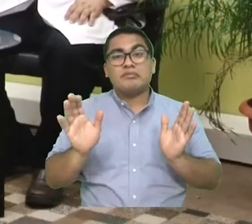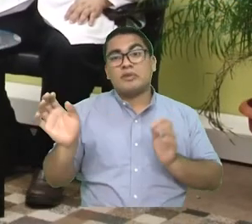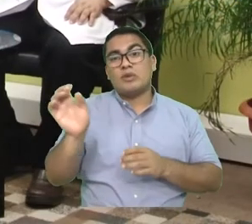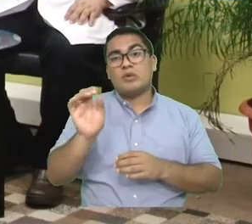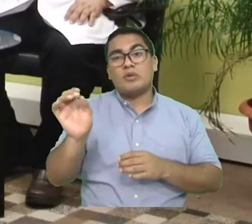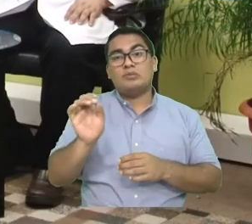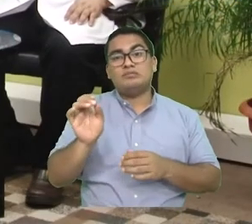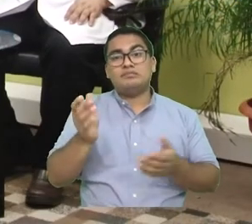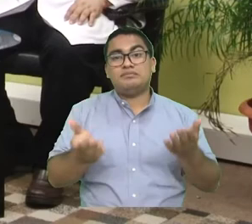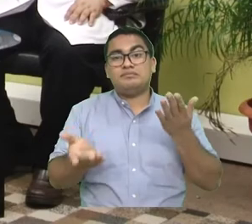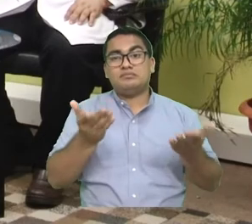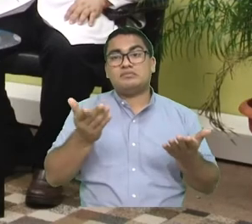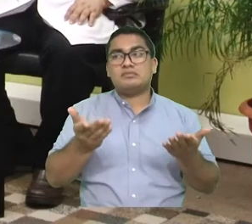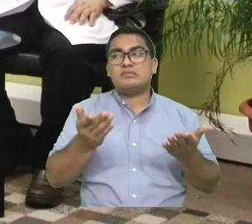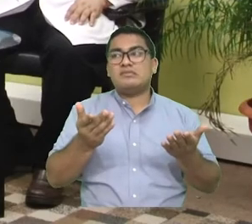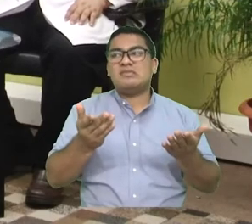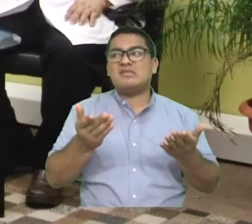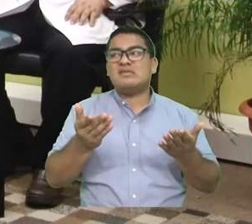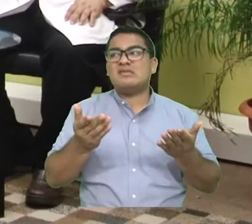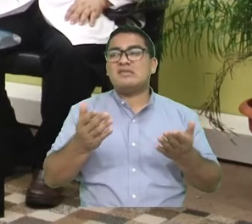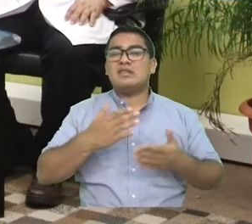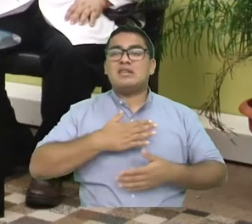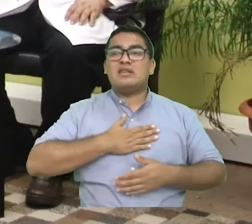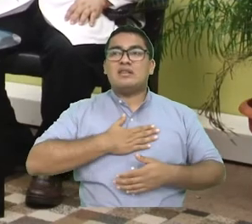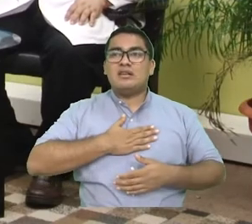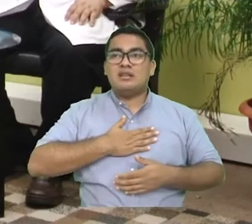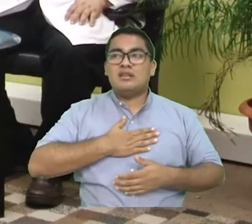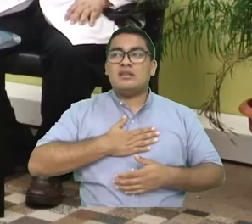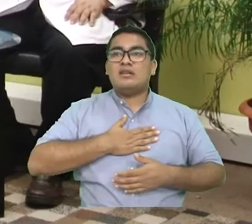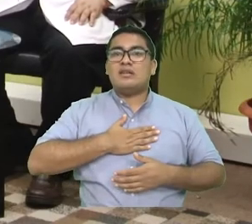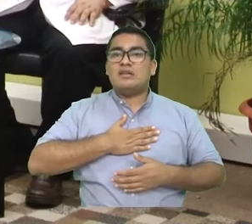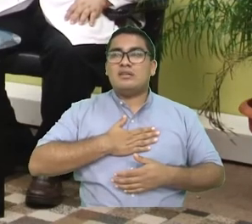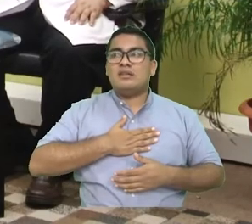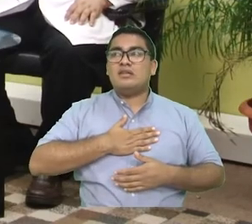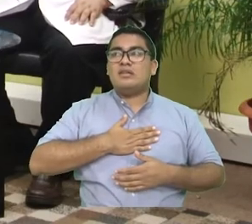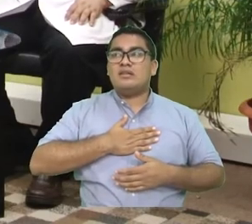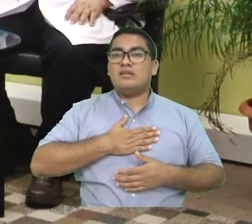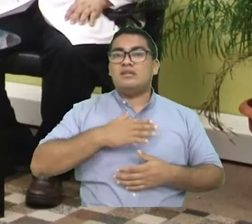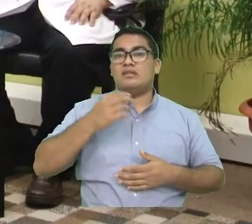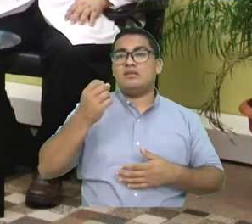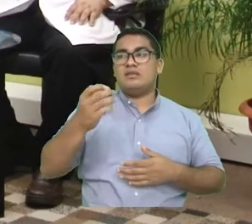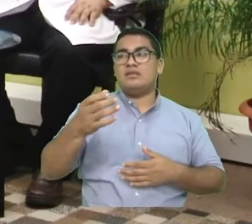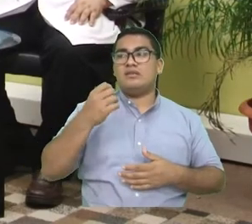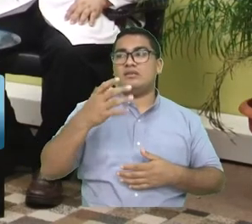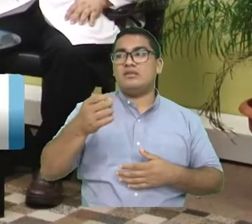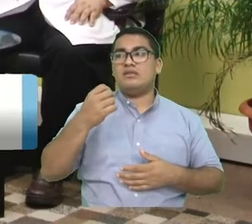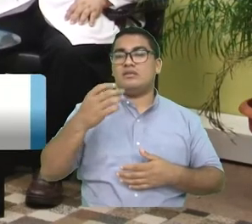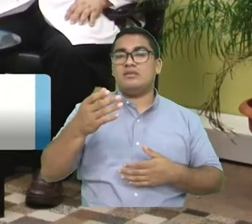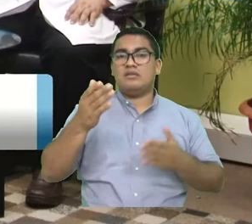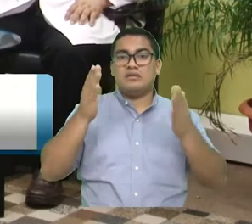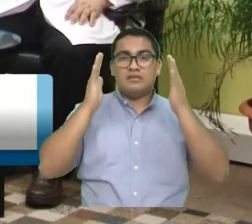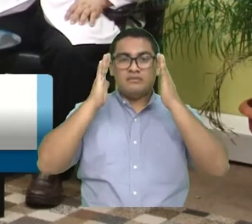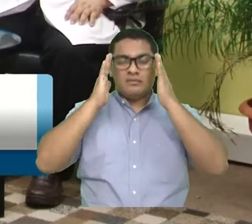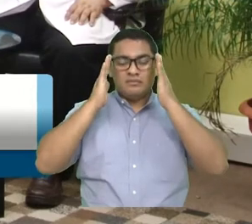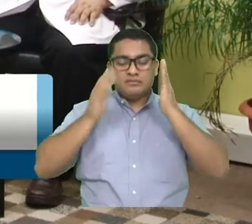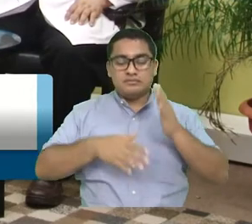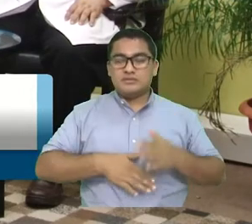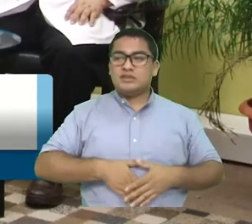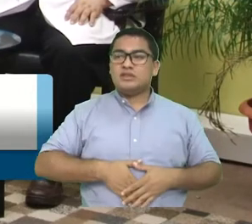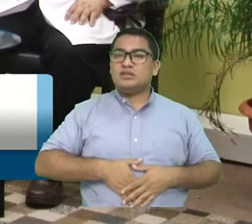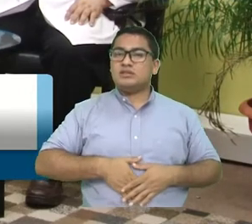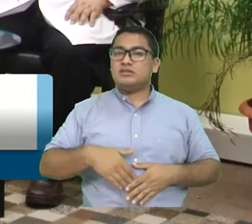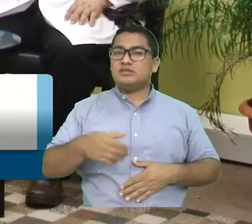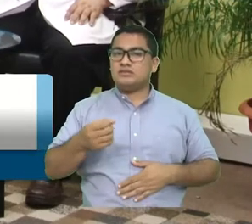que se presenta como un dolor en el pecho. Y eso a veces se le llama pirosis. Son lesiones que tú tienes en el estómago, que